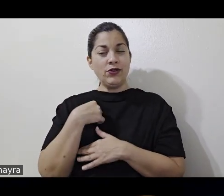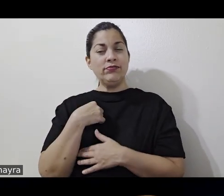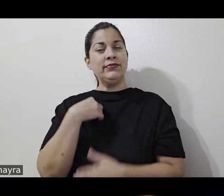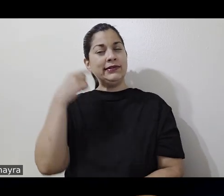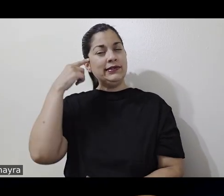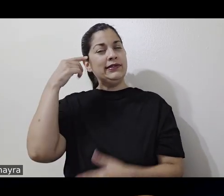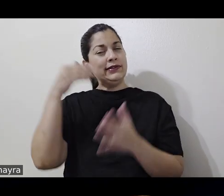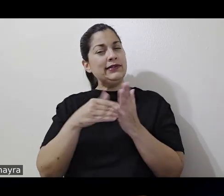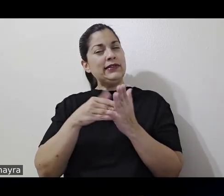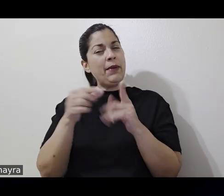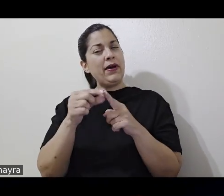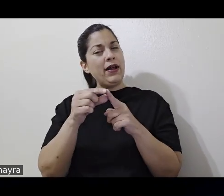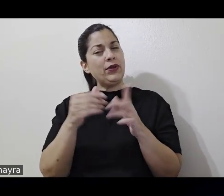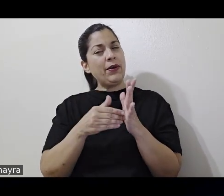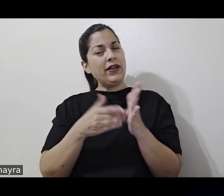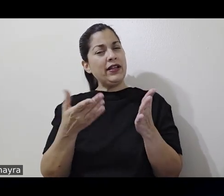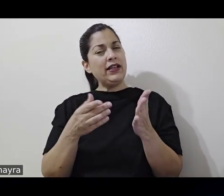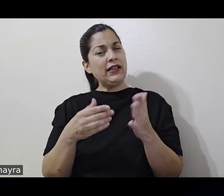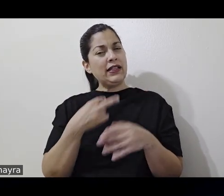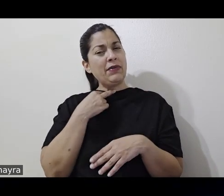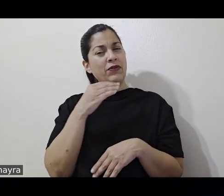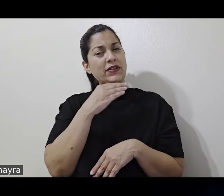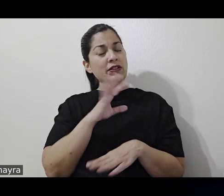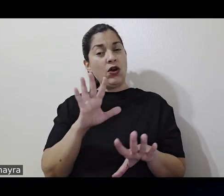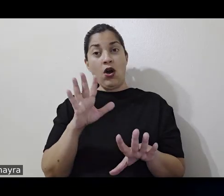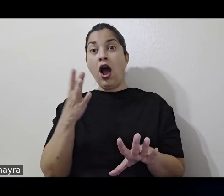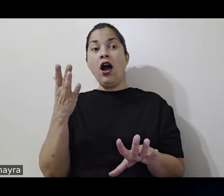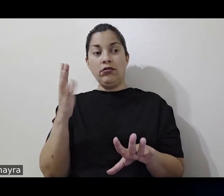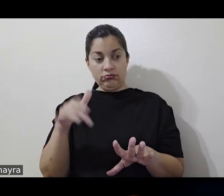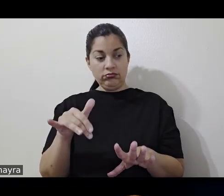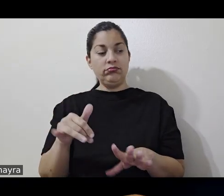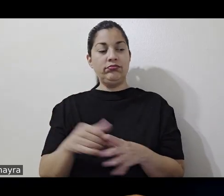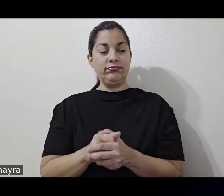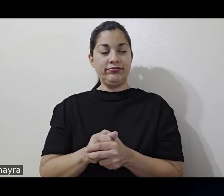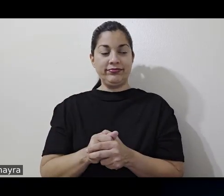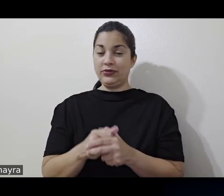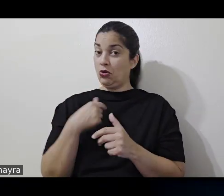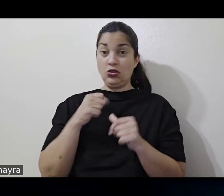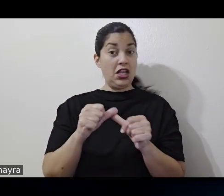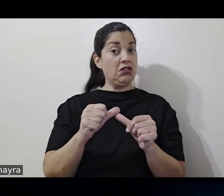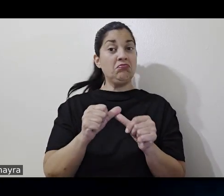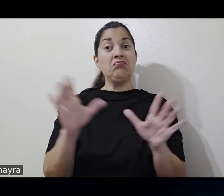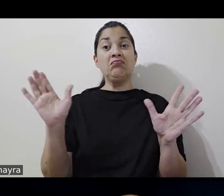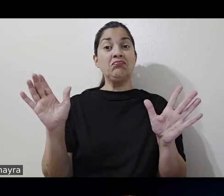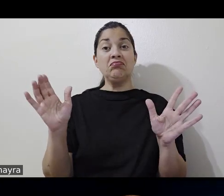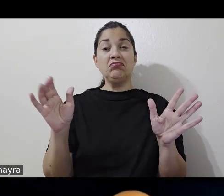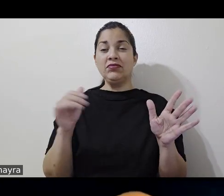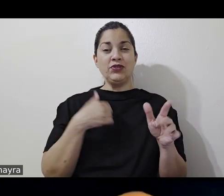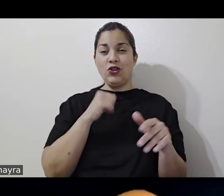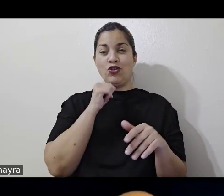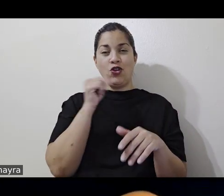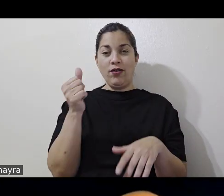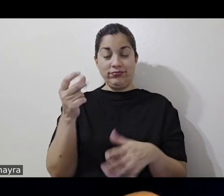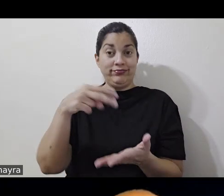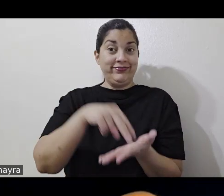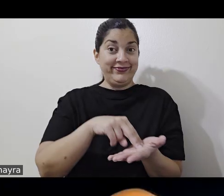Ay, espérate, ¿cuál era la palabra Atrapado Ficticio? Ay, se me olvidó, espérate. Atrapado Ficticio. Y seguía y no me levanté a escribirlo, fíjate que